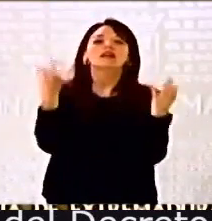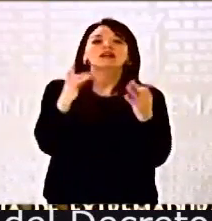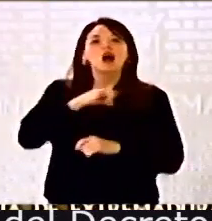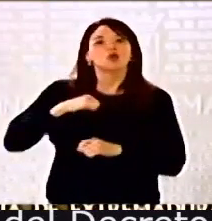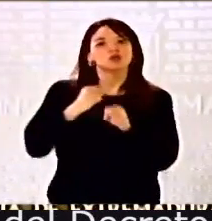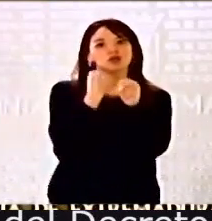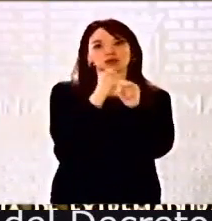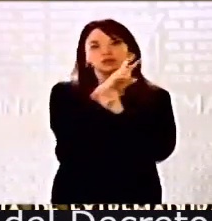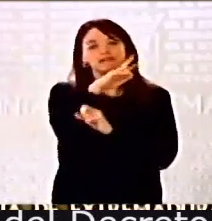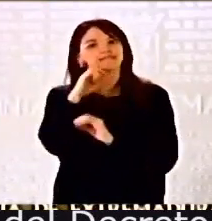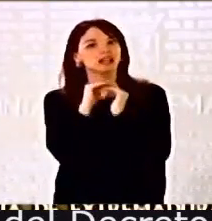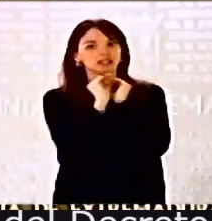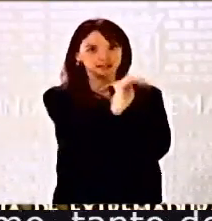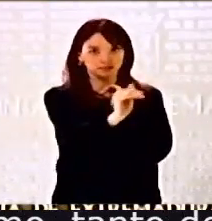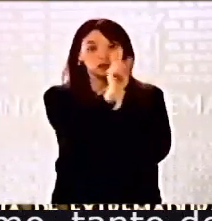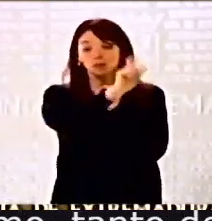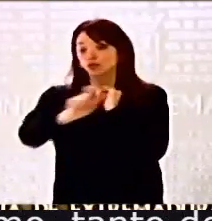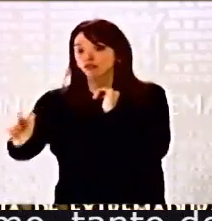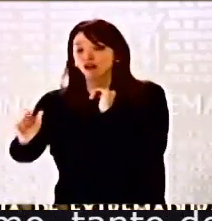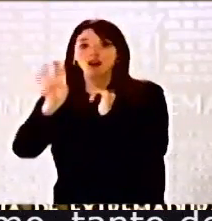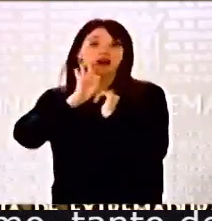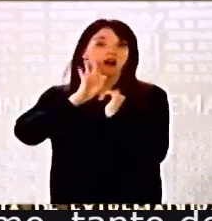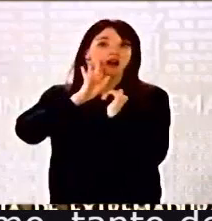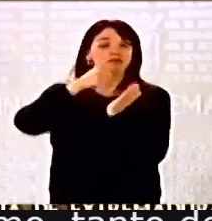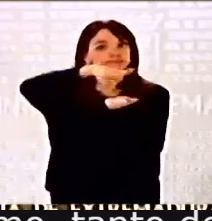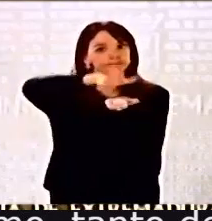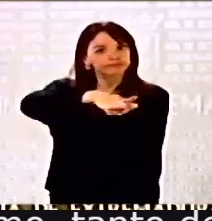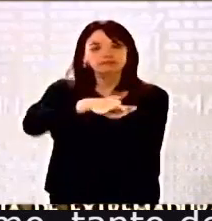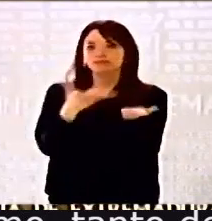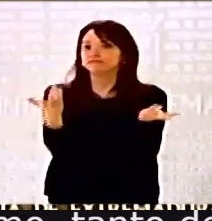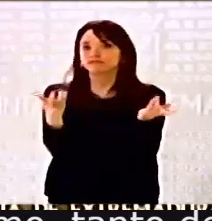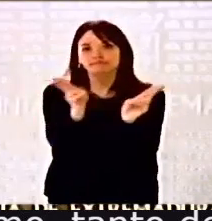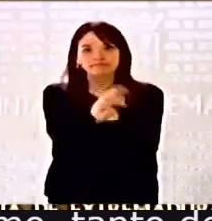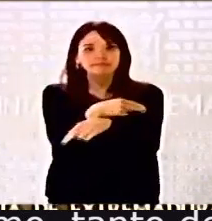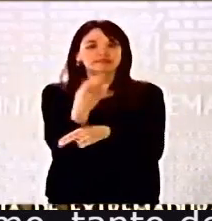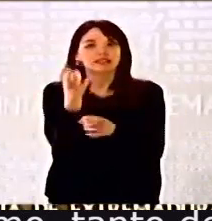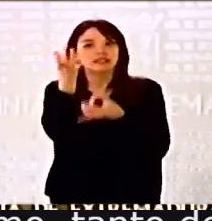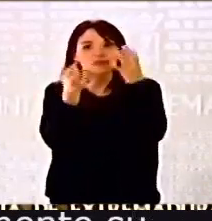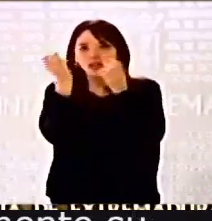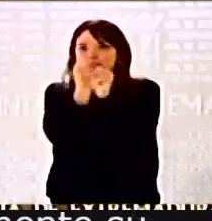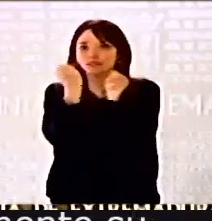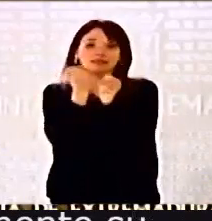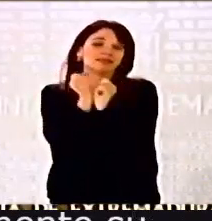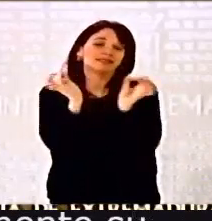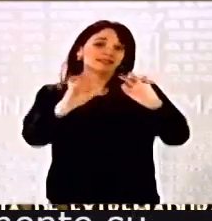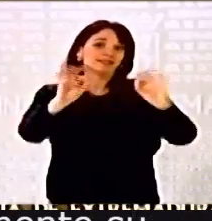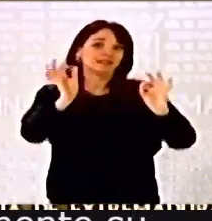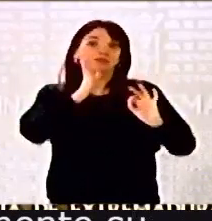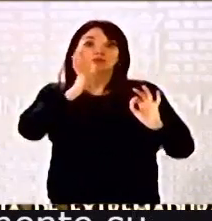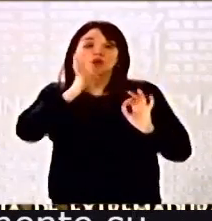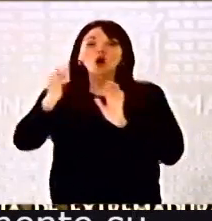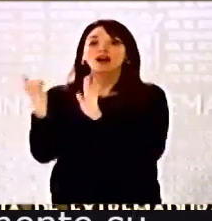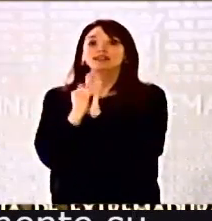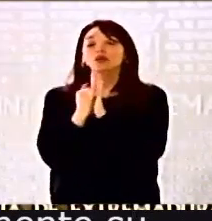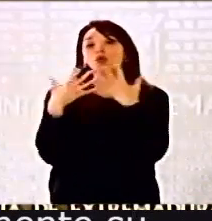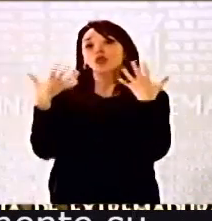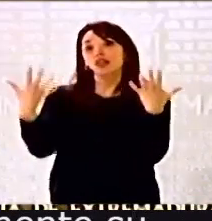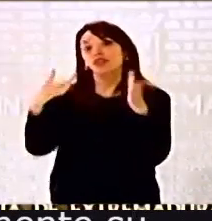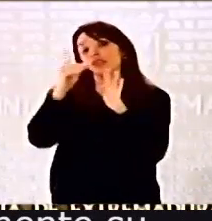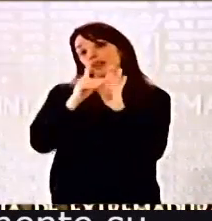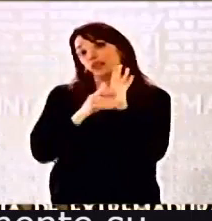esas personas que han tenido que cesar obligatoriamente su actividad por culpa y consecuencia del artículo 10 del Real